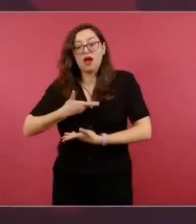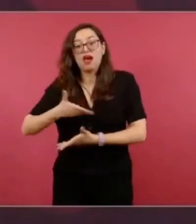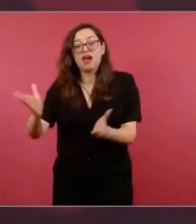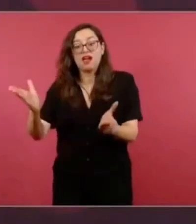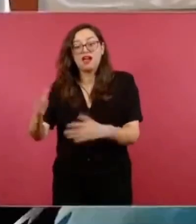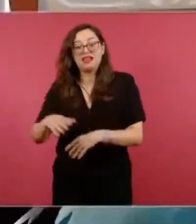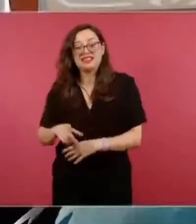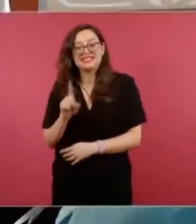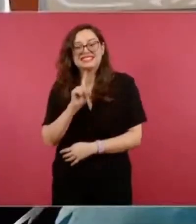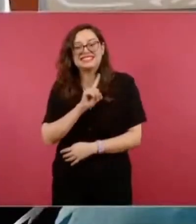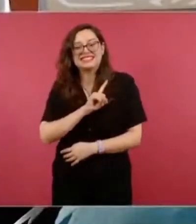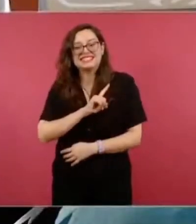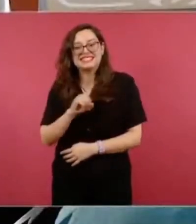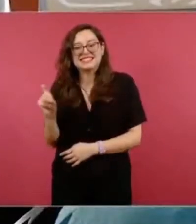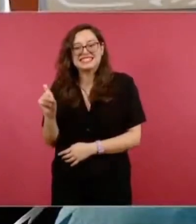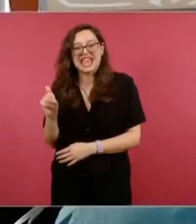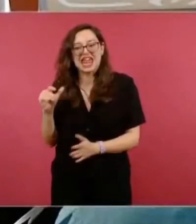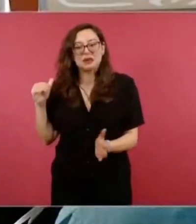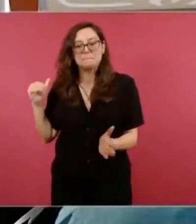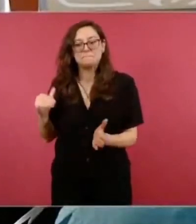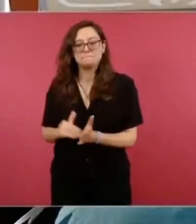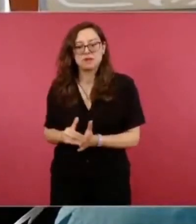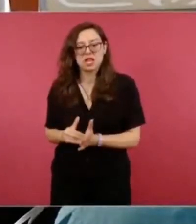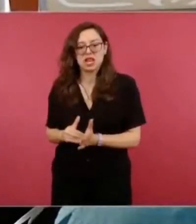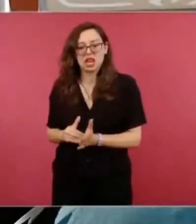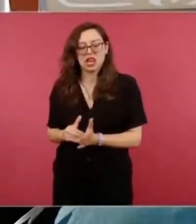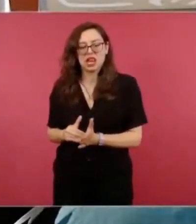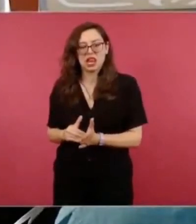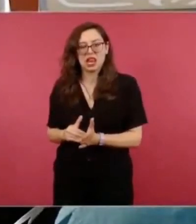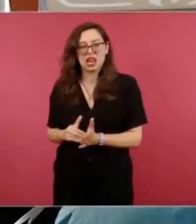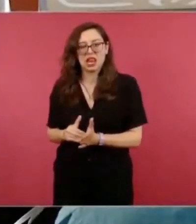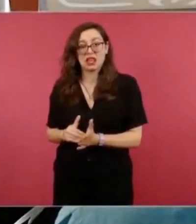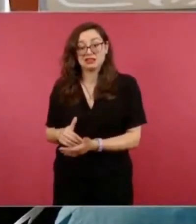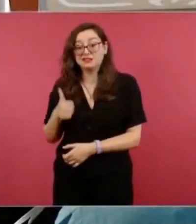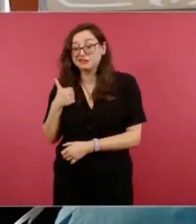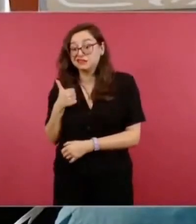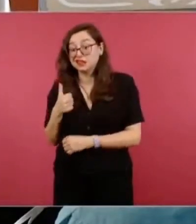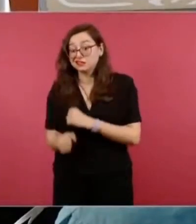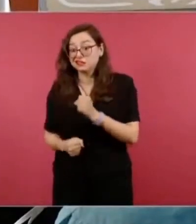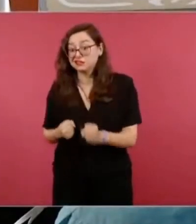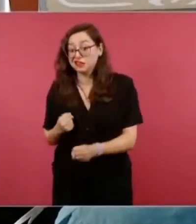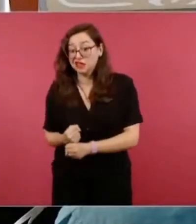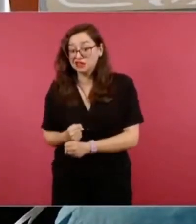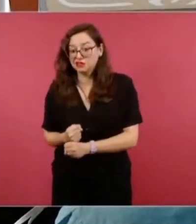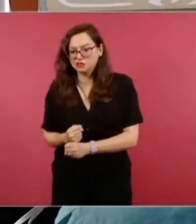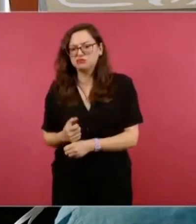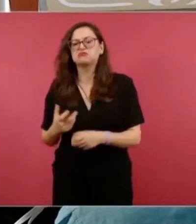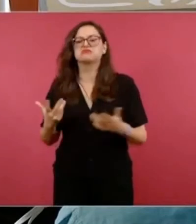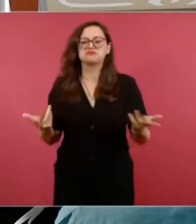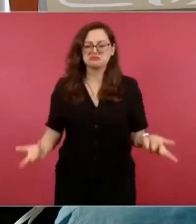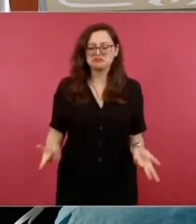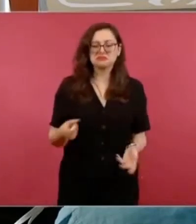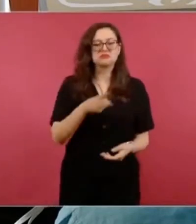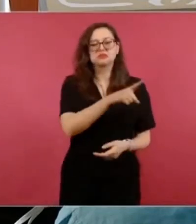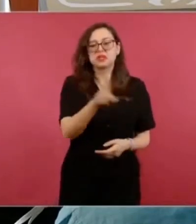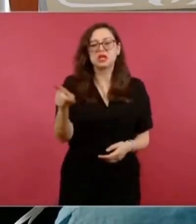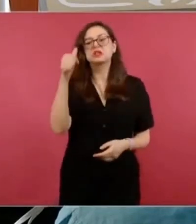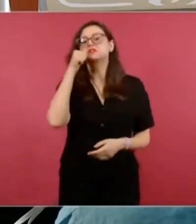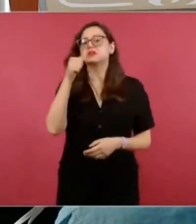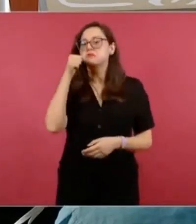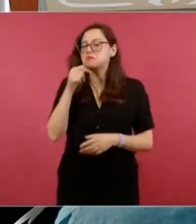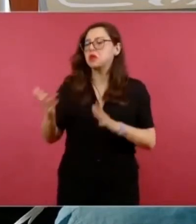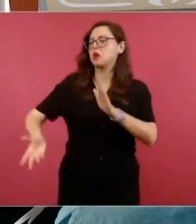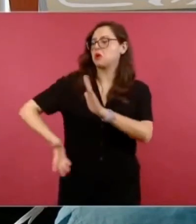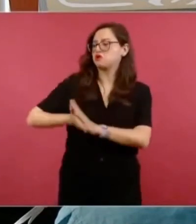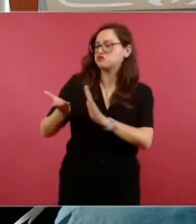Porque se habla del Tren Maya y del Istmo, ¿no? Y de la refinería de Dos Bocas, que también en todo